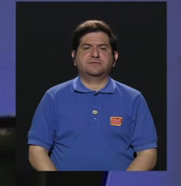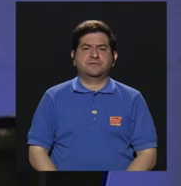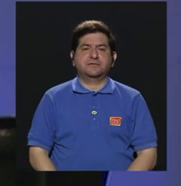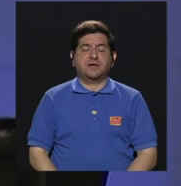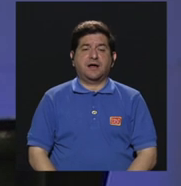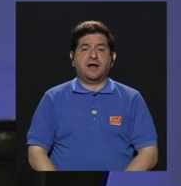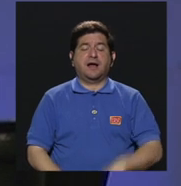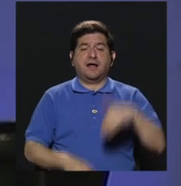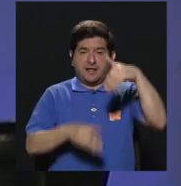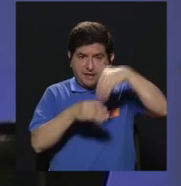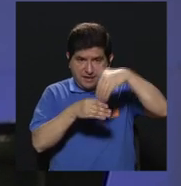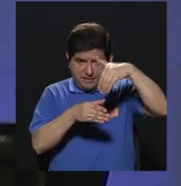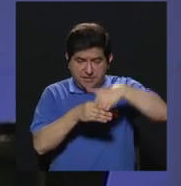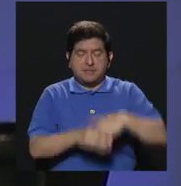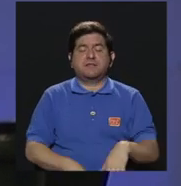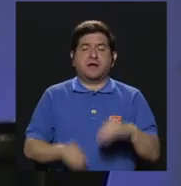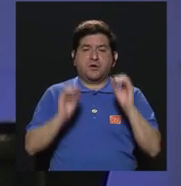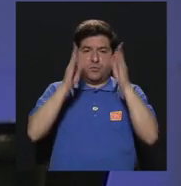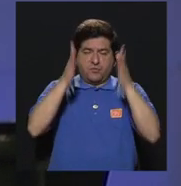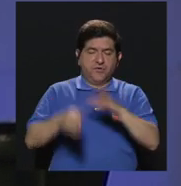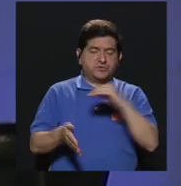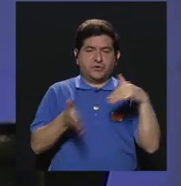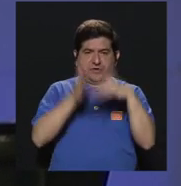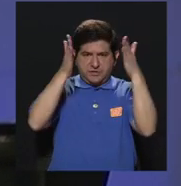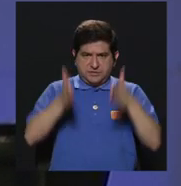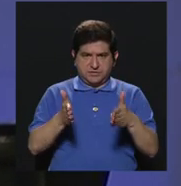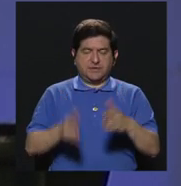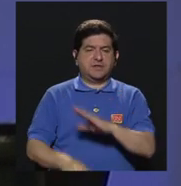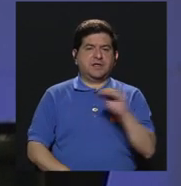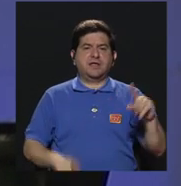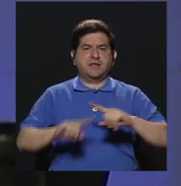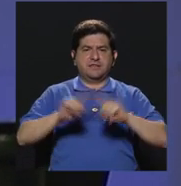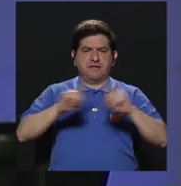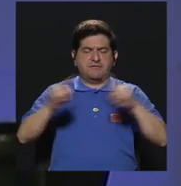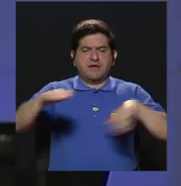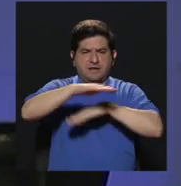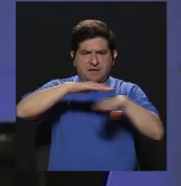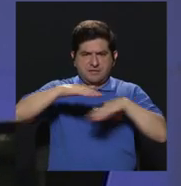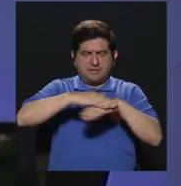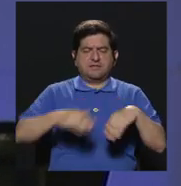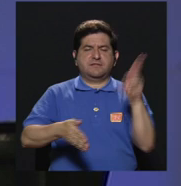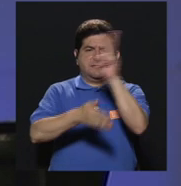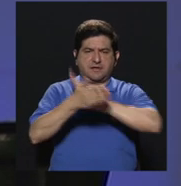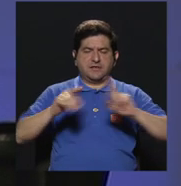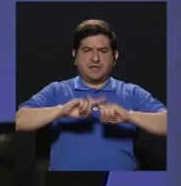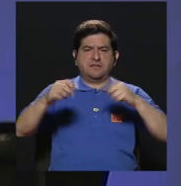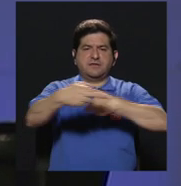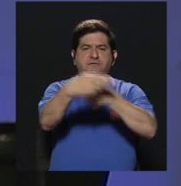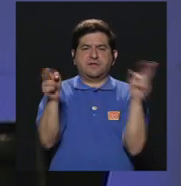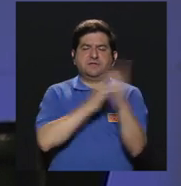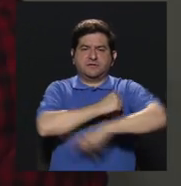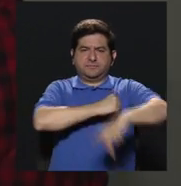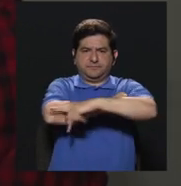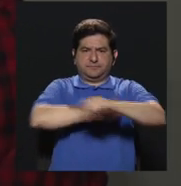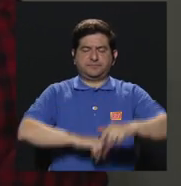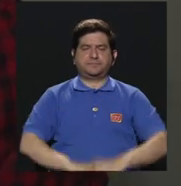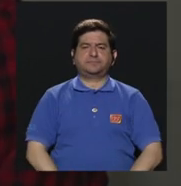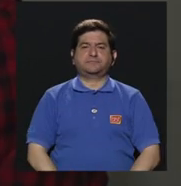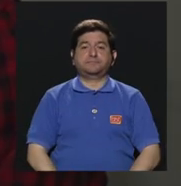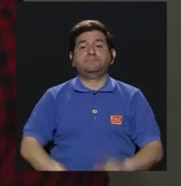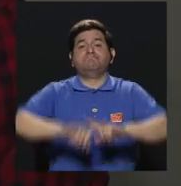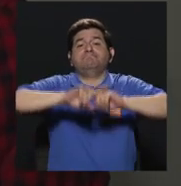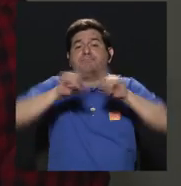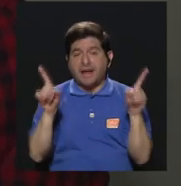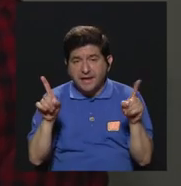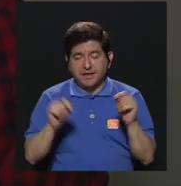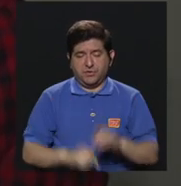de docentes y estudiantes y un avance en el desarrollo de sedes universitarias en las diferentes regiones. Sin